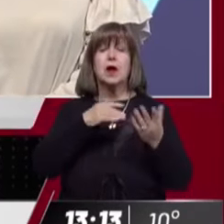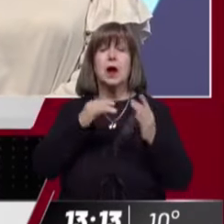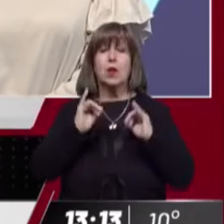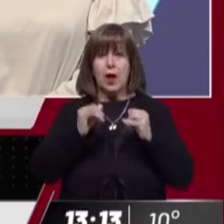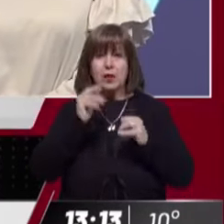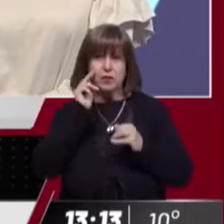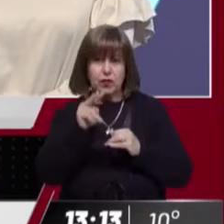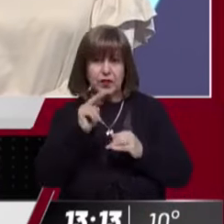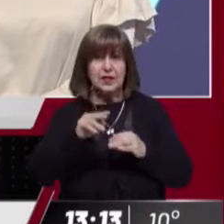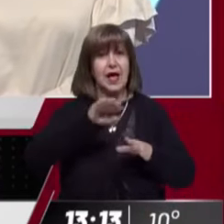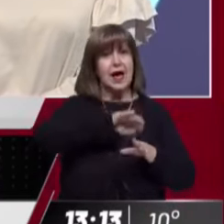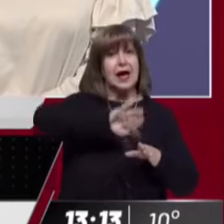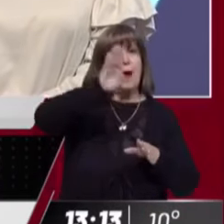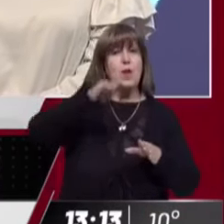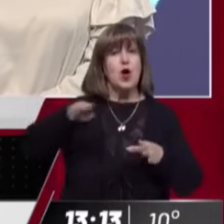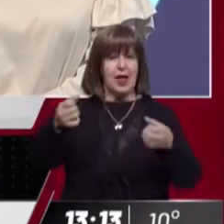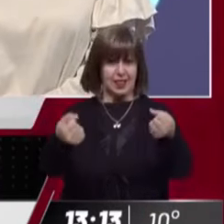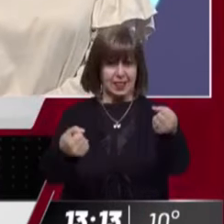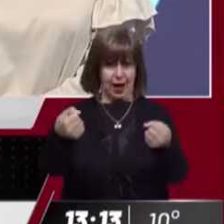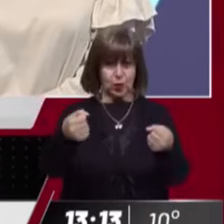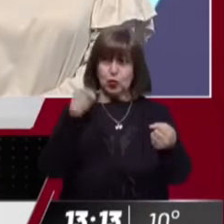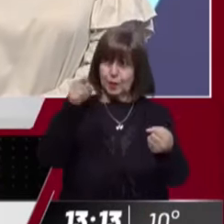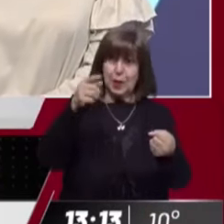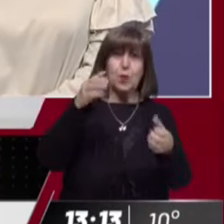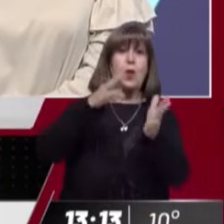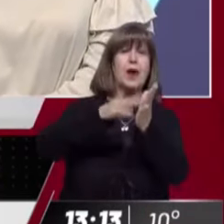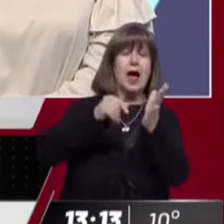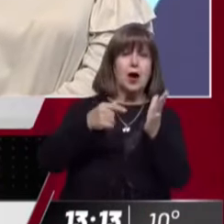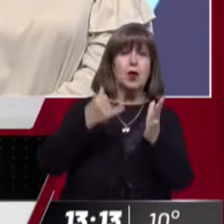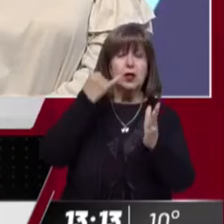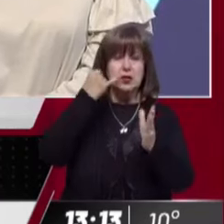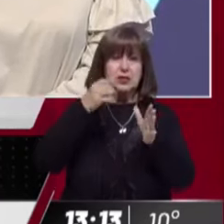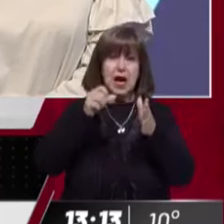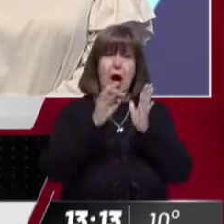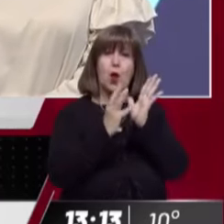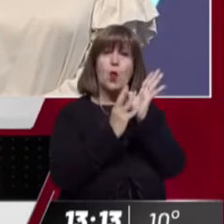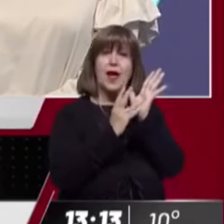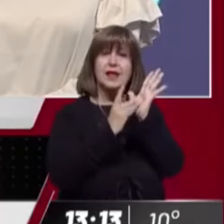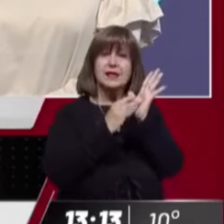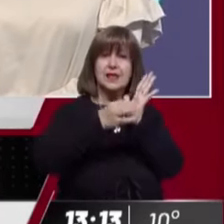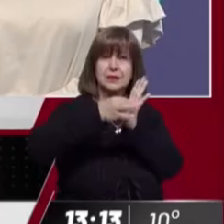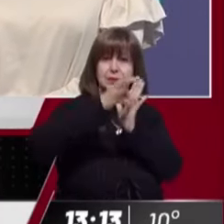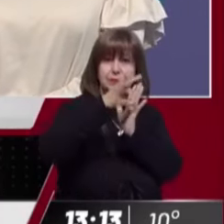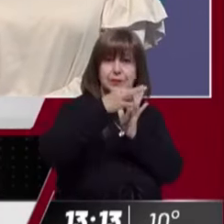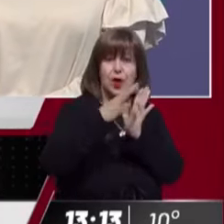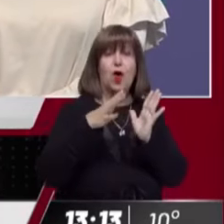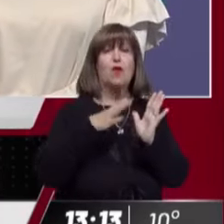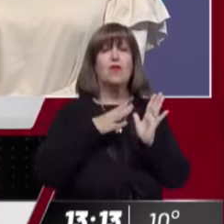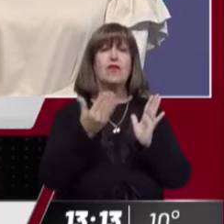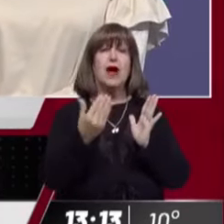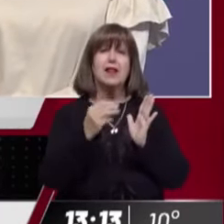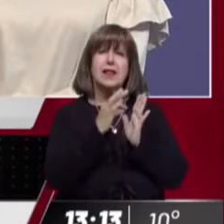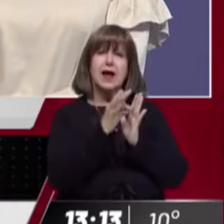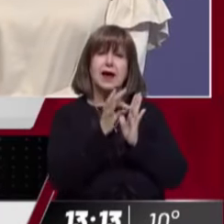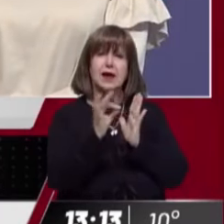las pericias correspondientes, como por ejemplo levantar huellas, o se está guardando ese procedimiento.